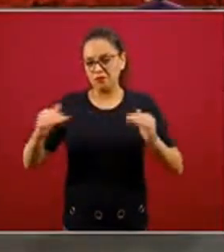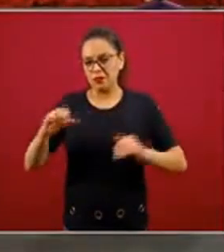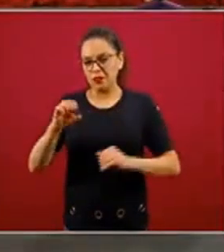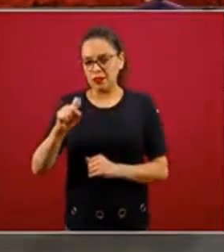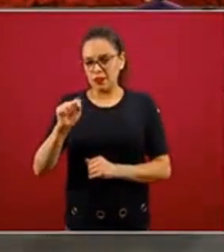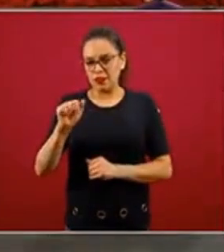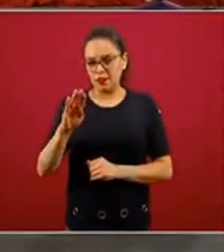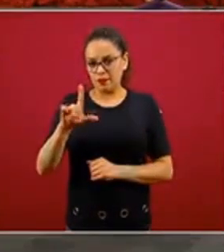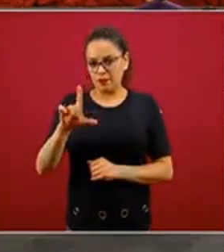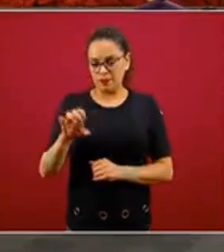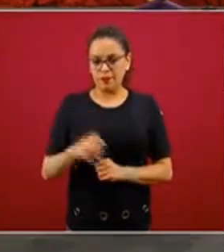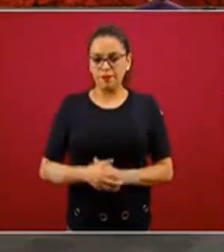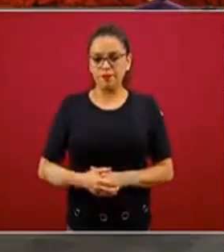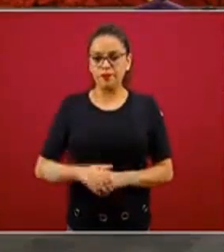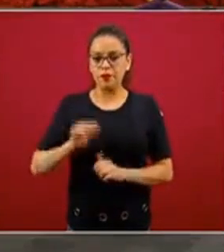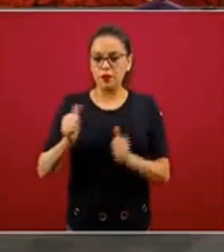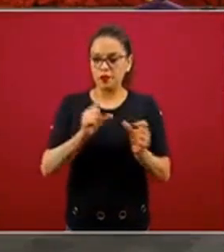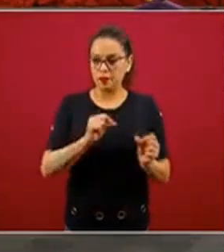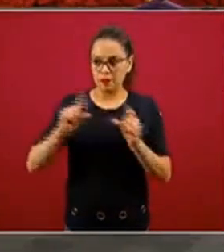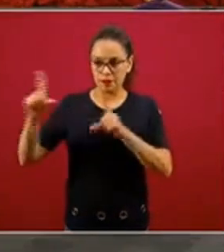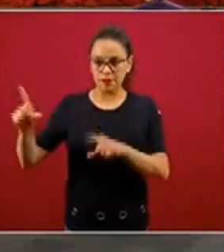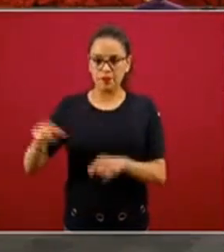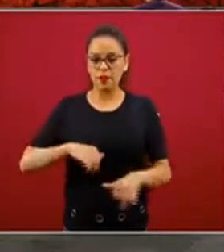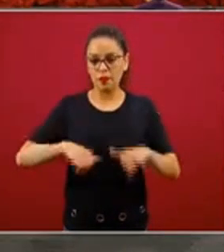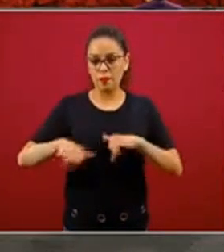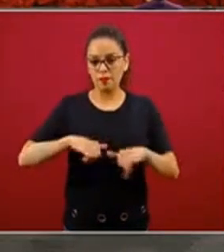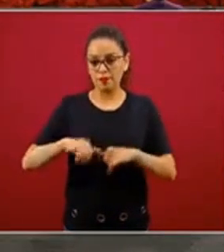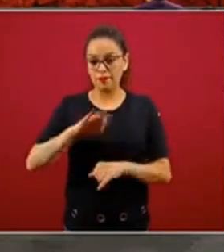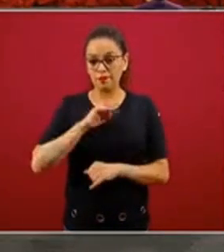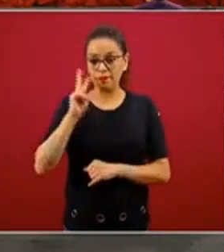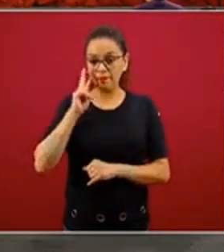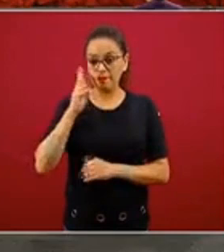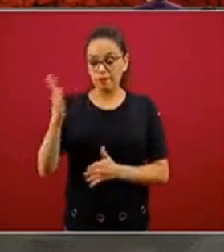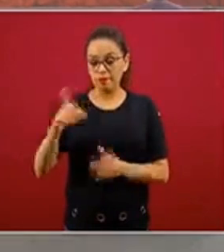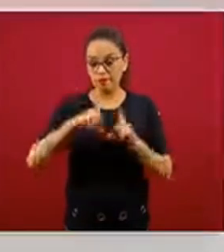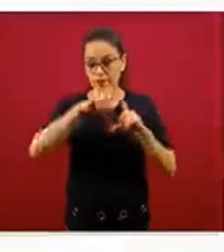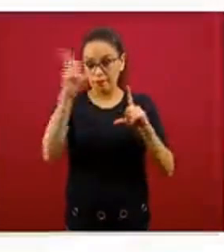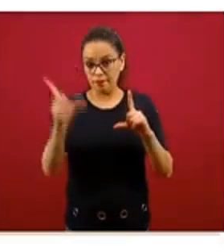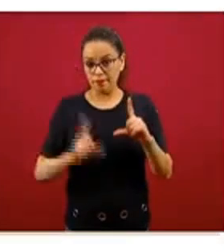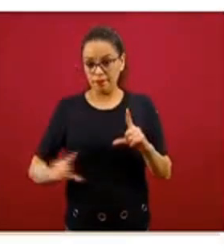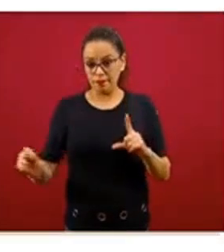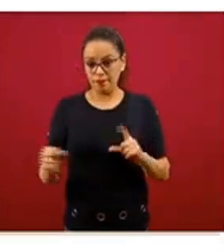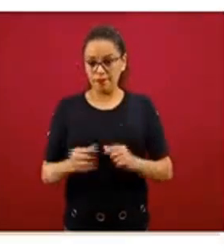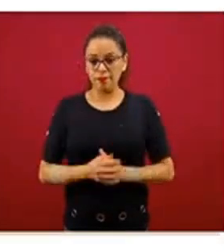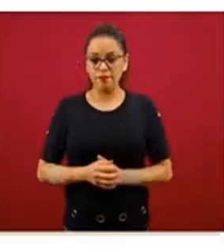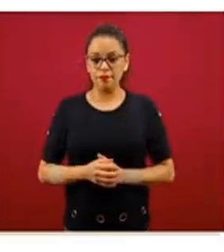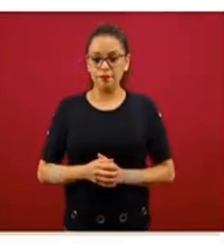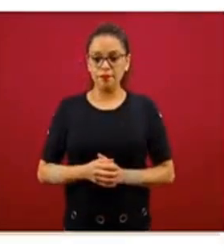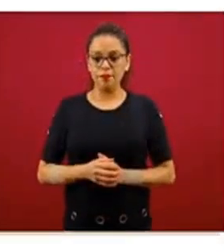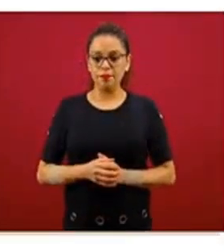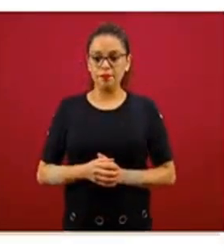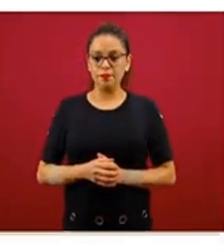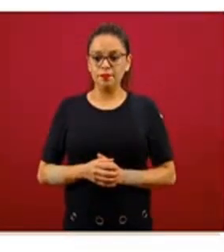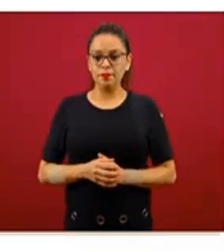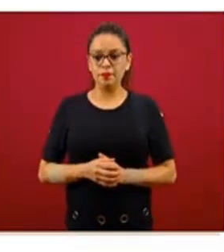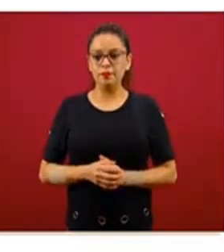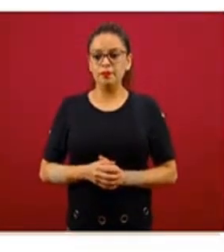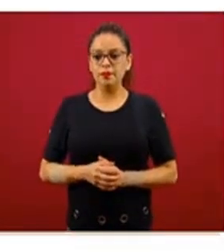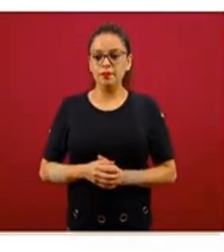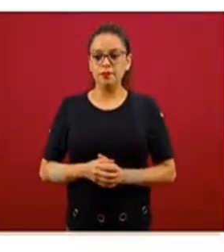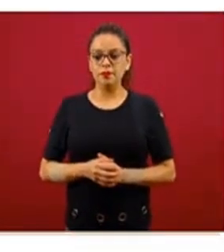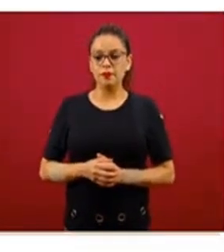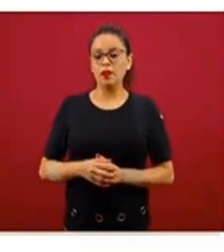favor. Vemos la red IRAJ, es decir, las proporciones de ocupación o